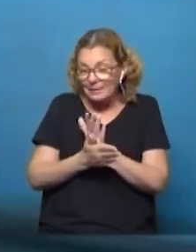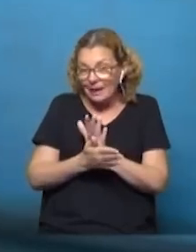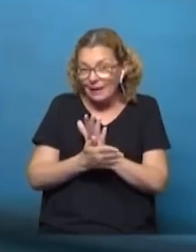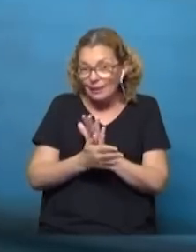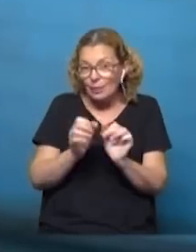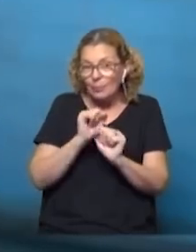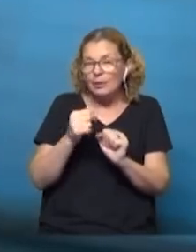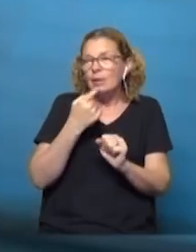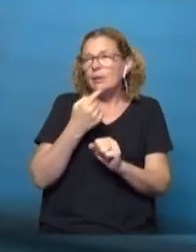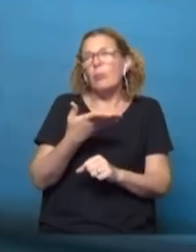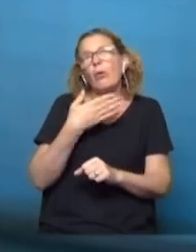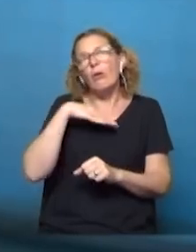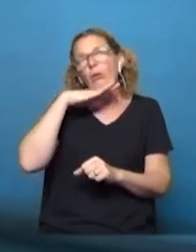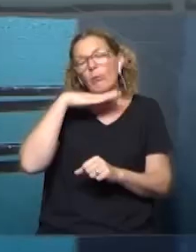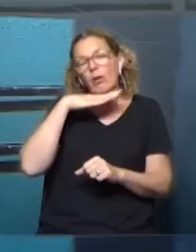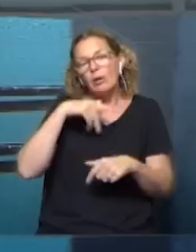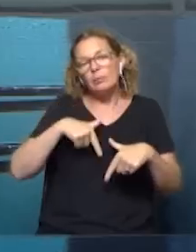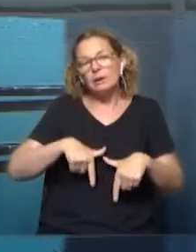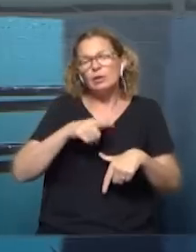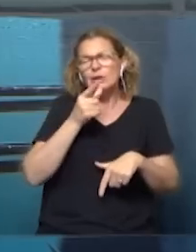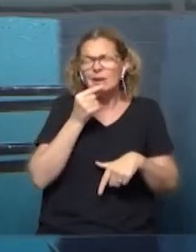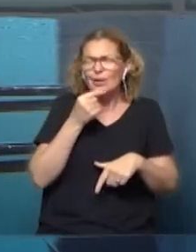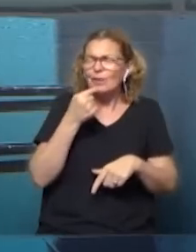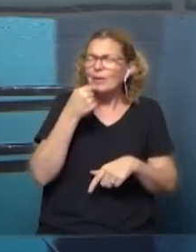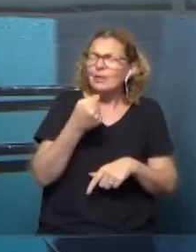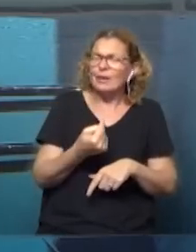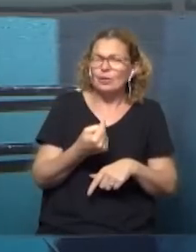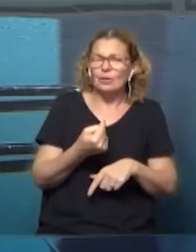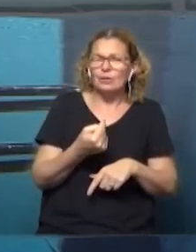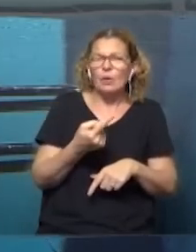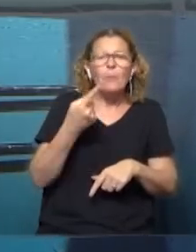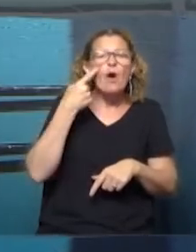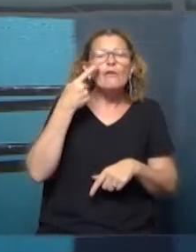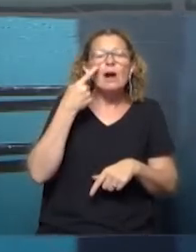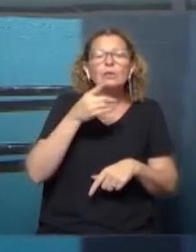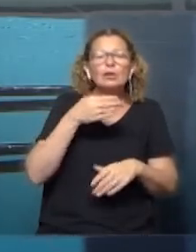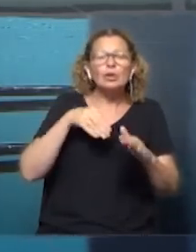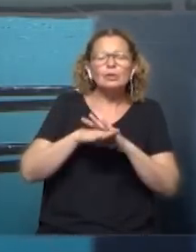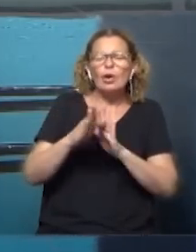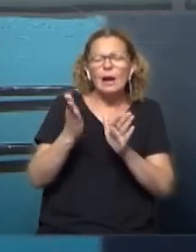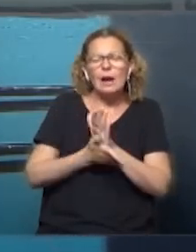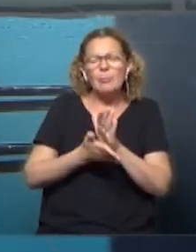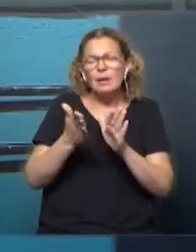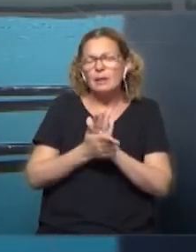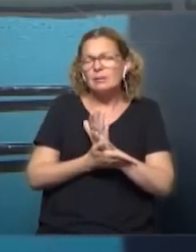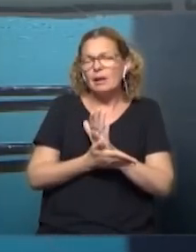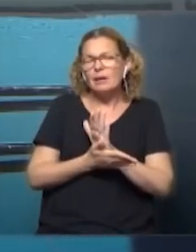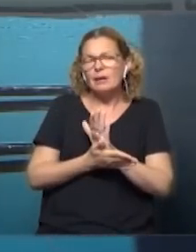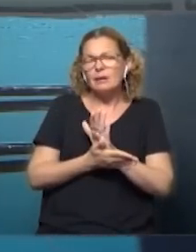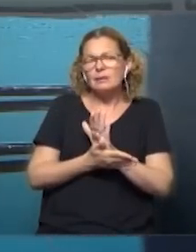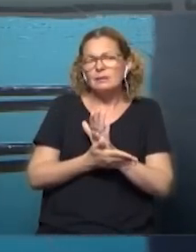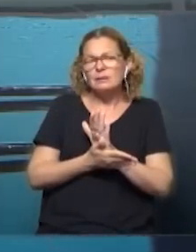nos puede tratar de estúpido el ministro del interior diciendo que ellos comprobaron que no se entró en las carpetas ni